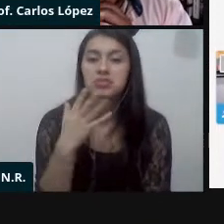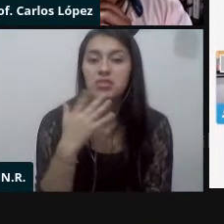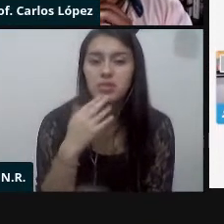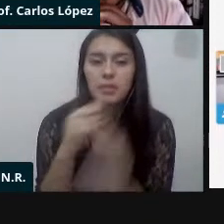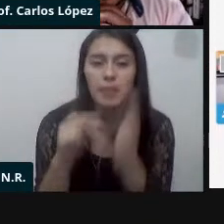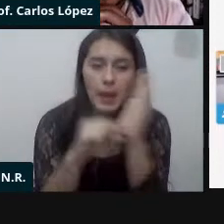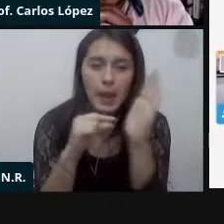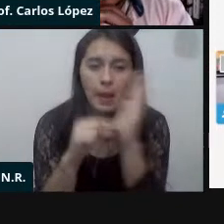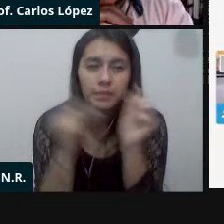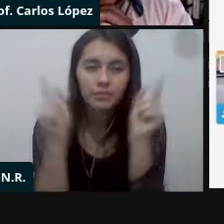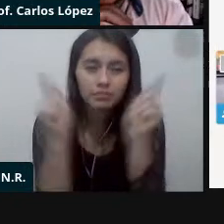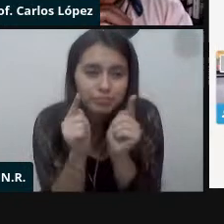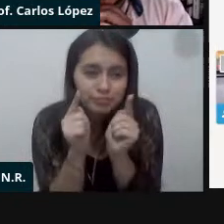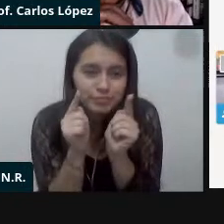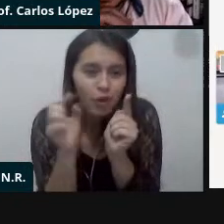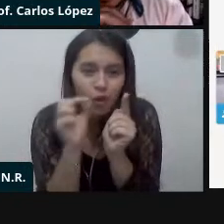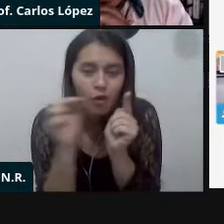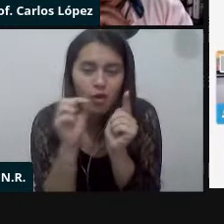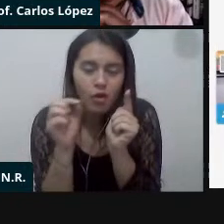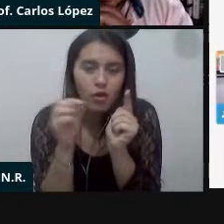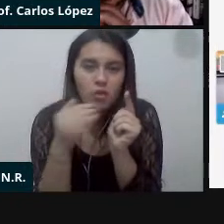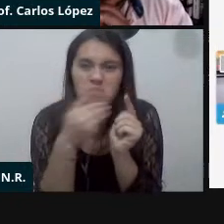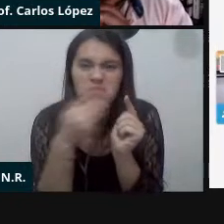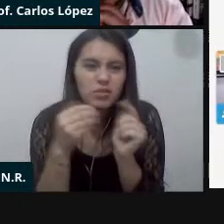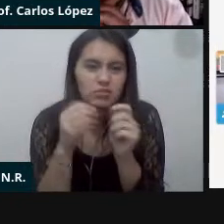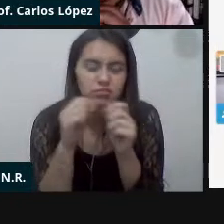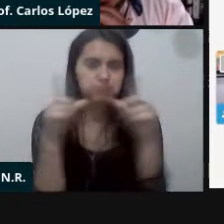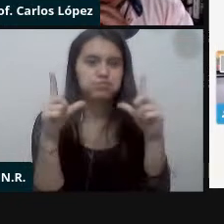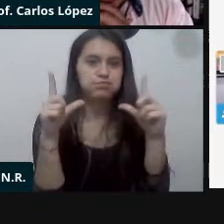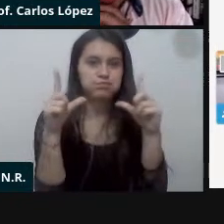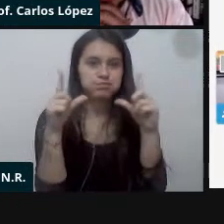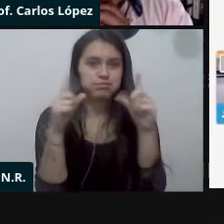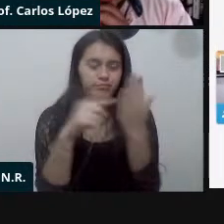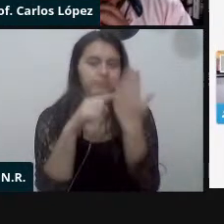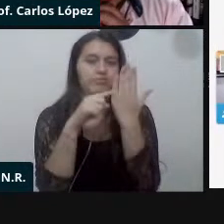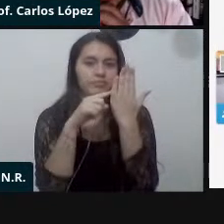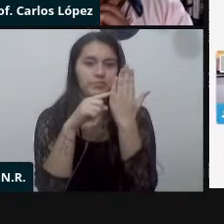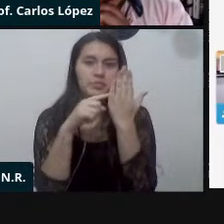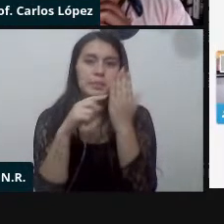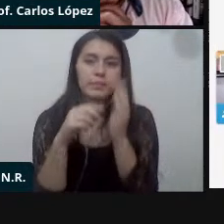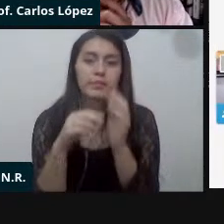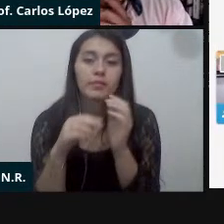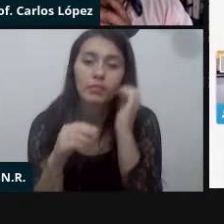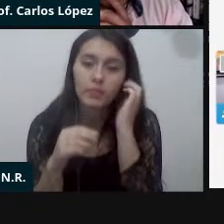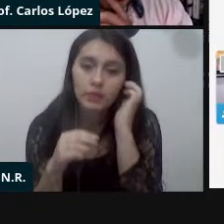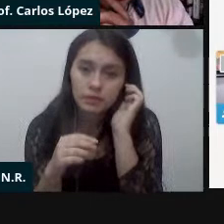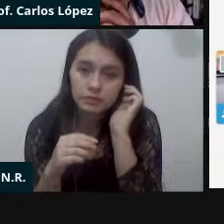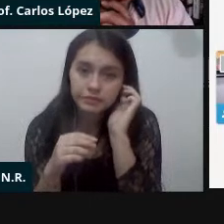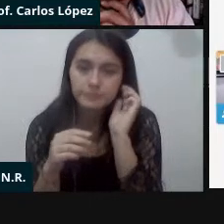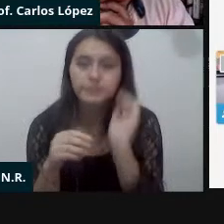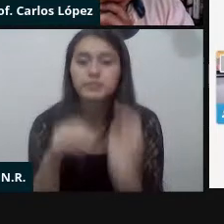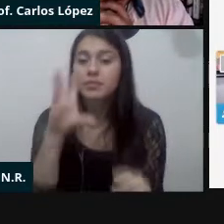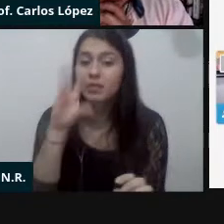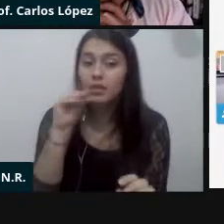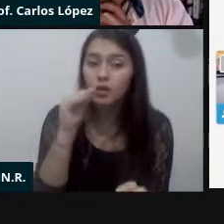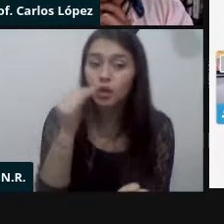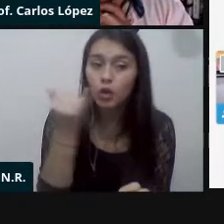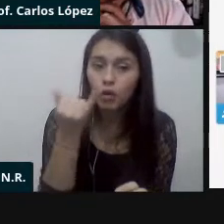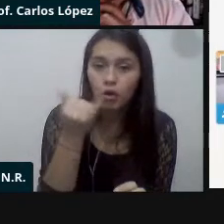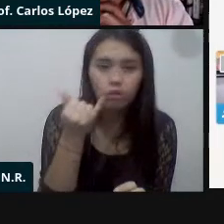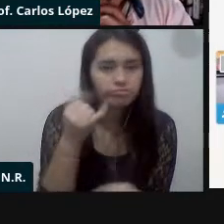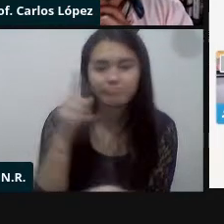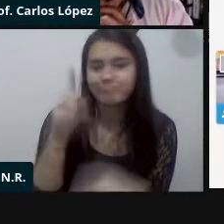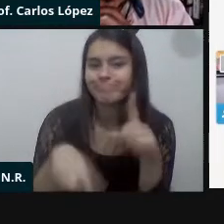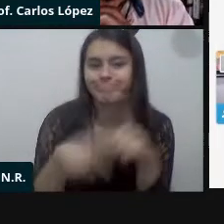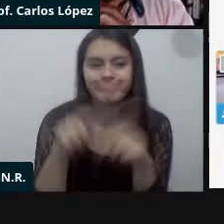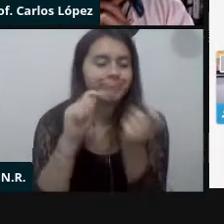Miren, por defecto, el tema, que sea mínimo. El logo no lo puede cambiar porque esto es gratis.